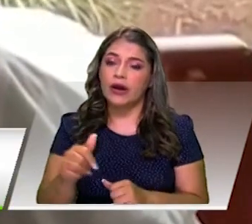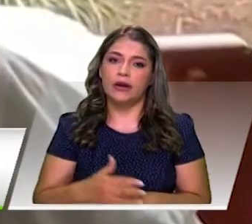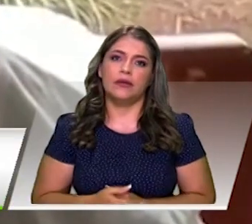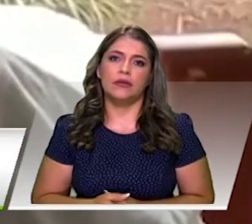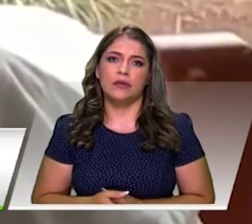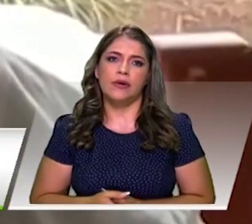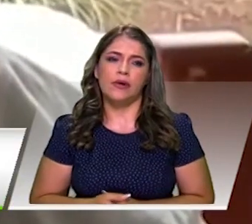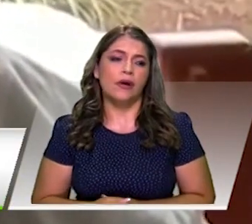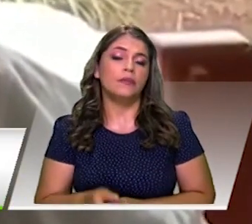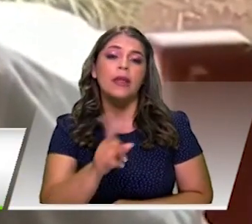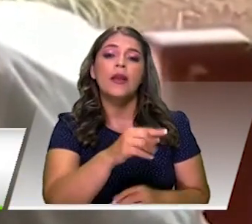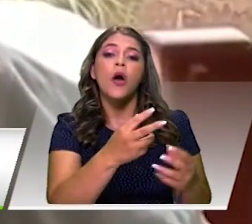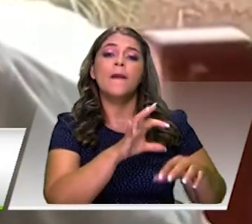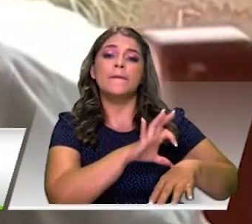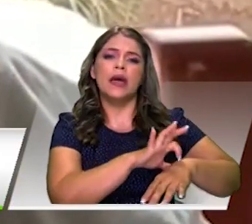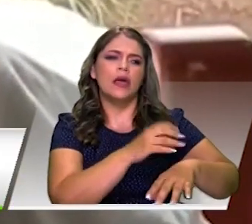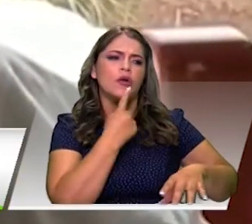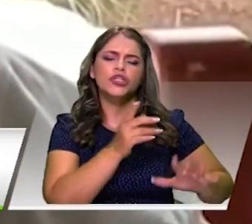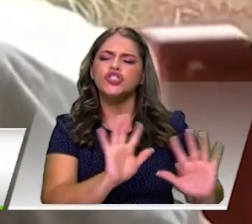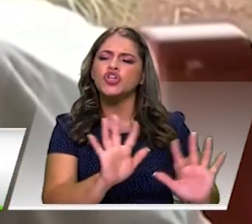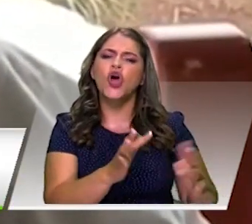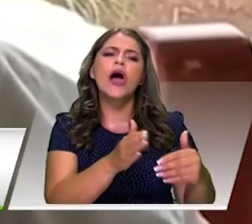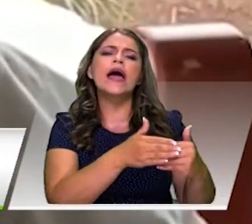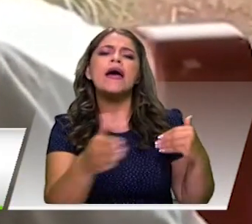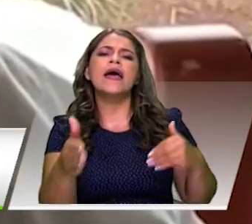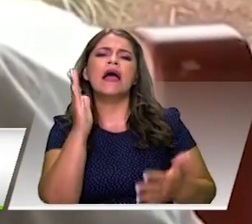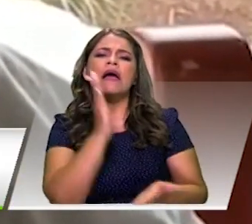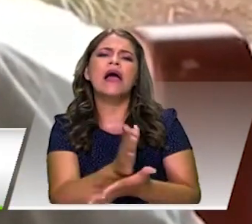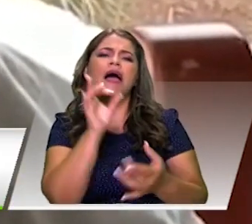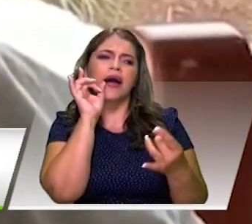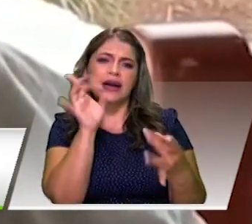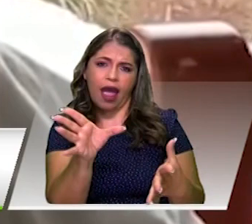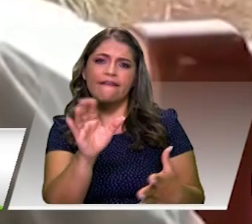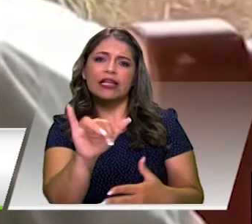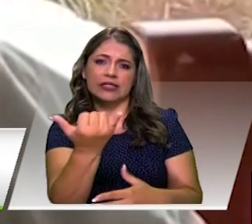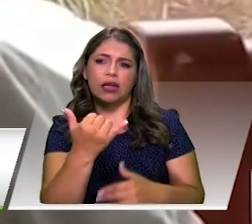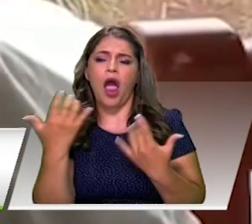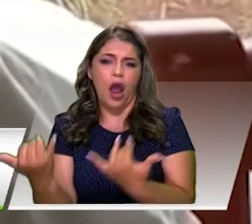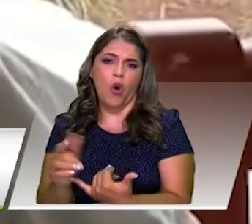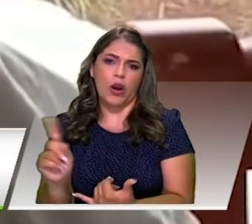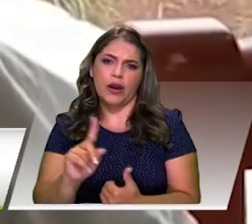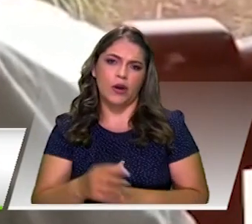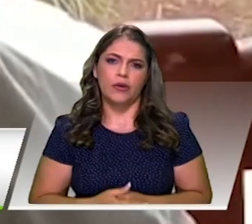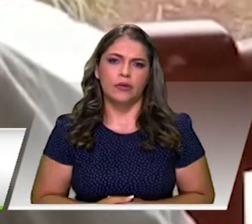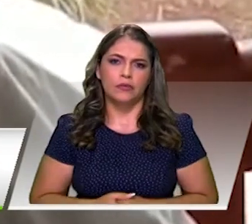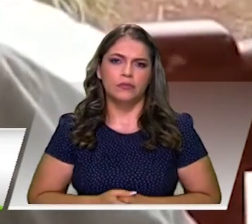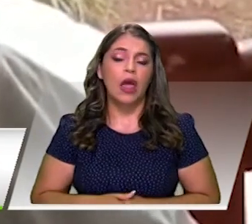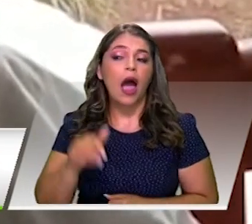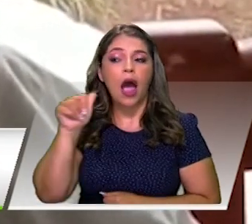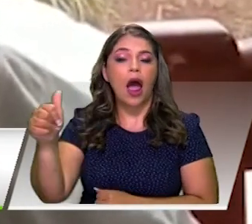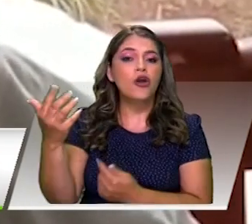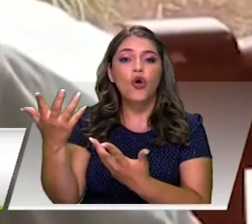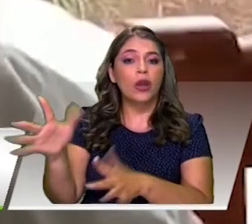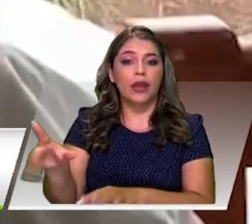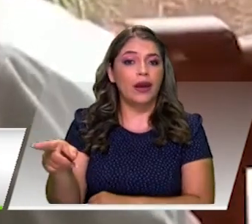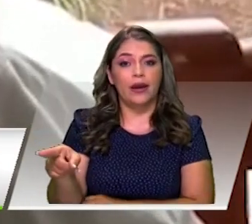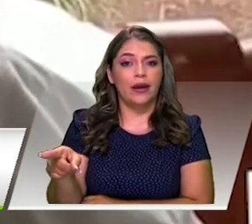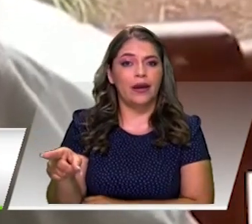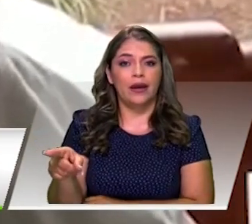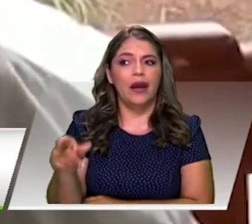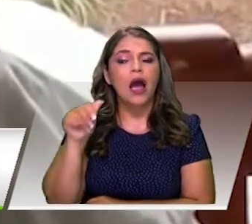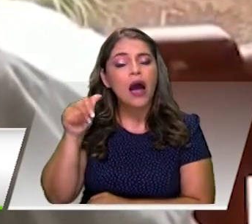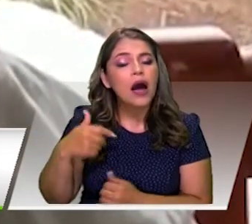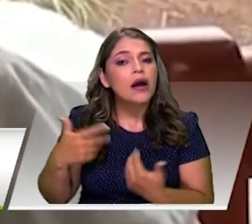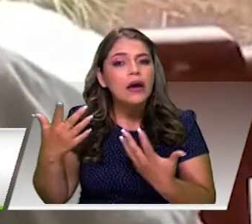a que se vea un nivel de saturación que esté por debajo de 80 cuando se hace el saturación de oxígeno por debajo de 89